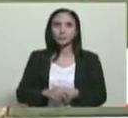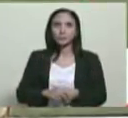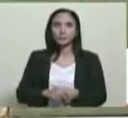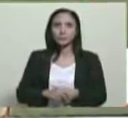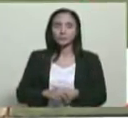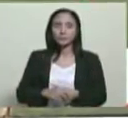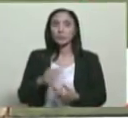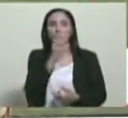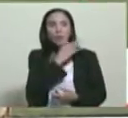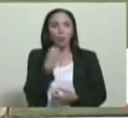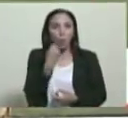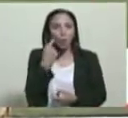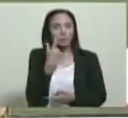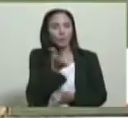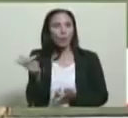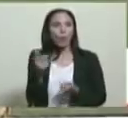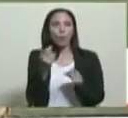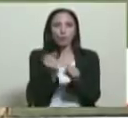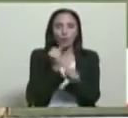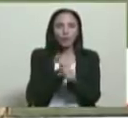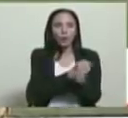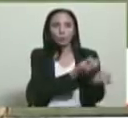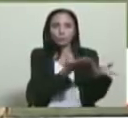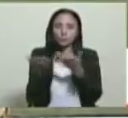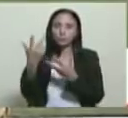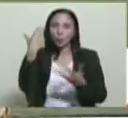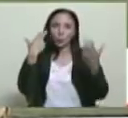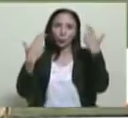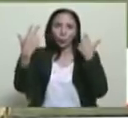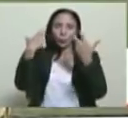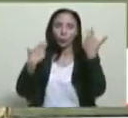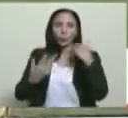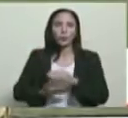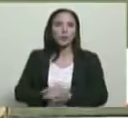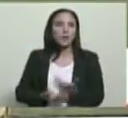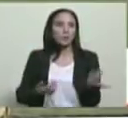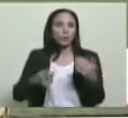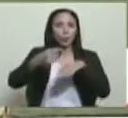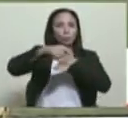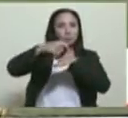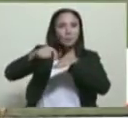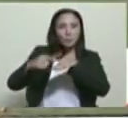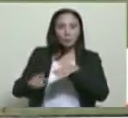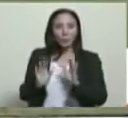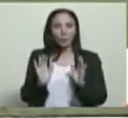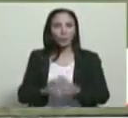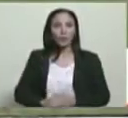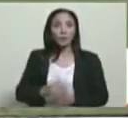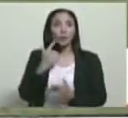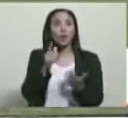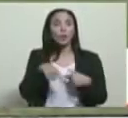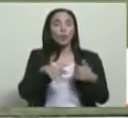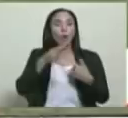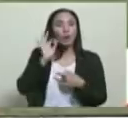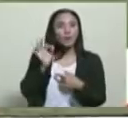su barbería, con su centro de belleza, con su librería,